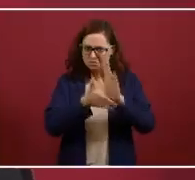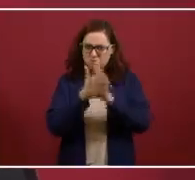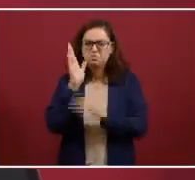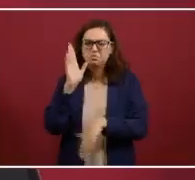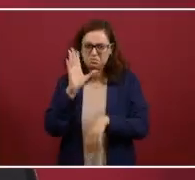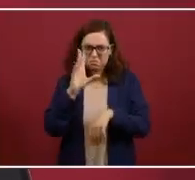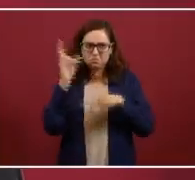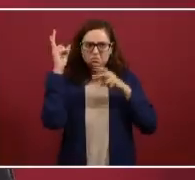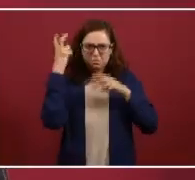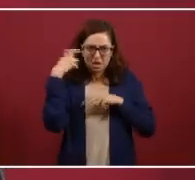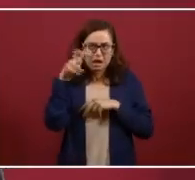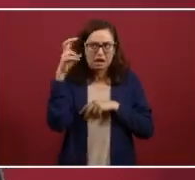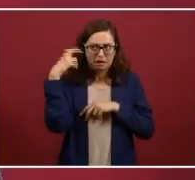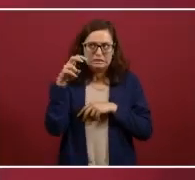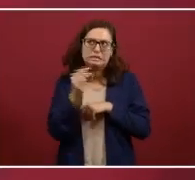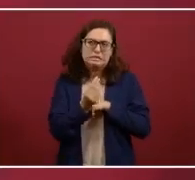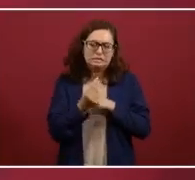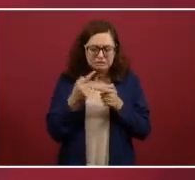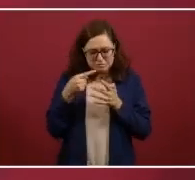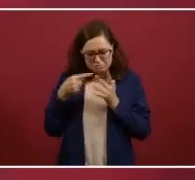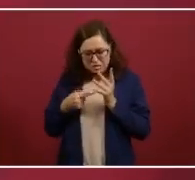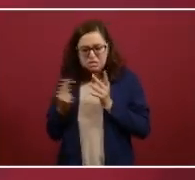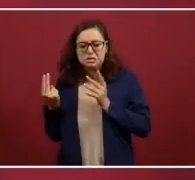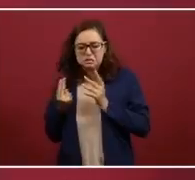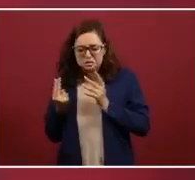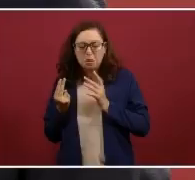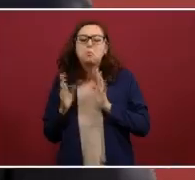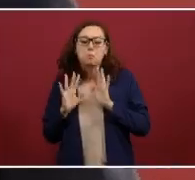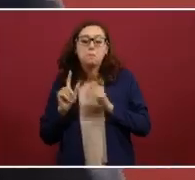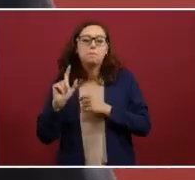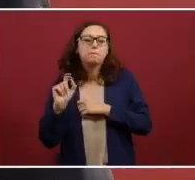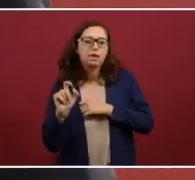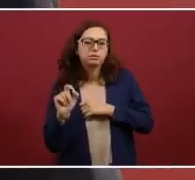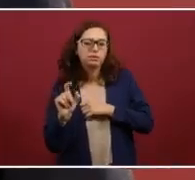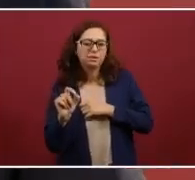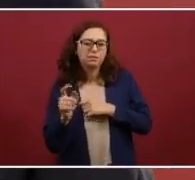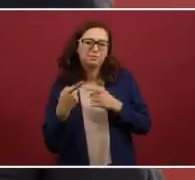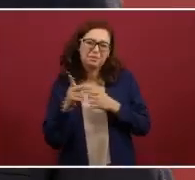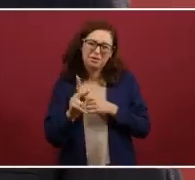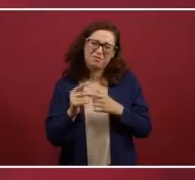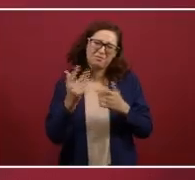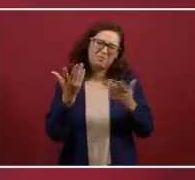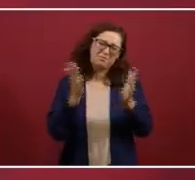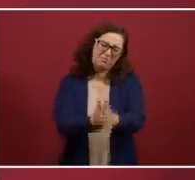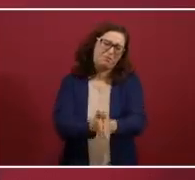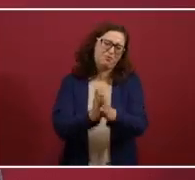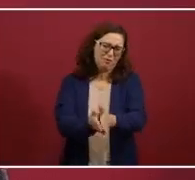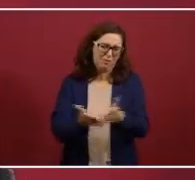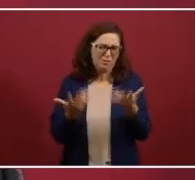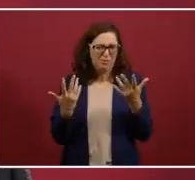porque imagínense en qué cabeza cabe